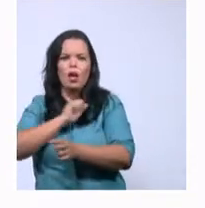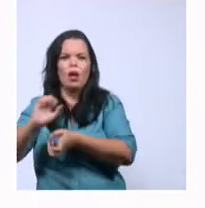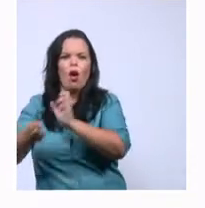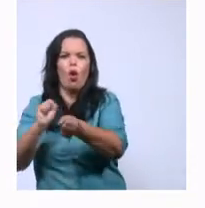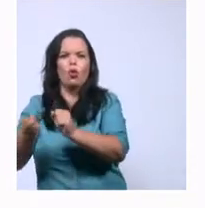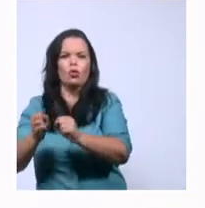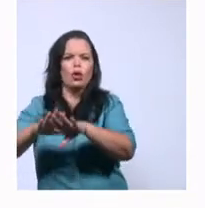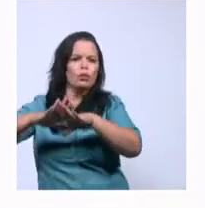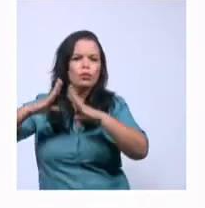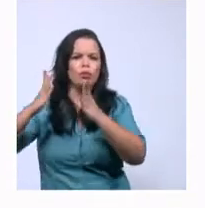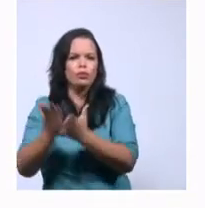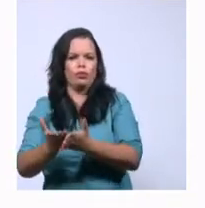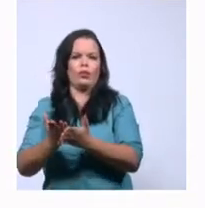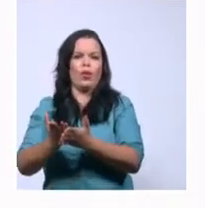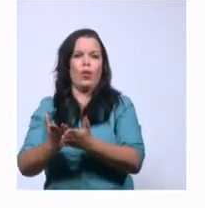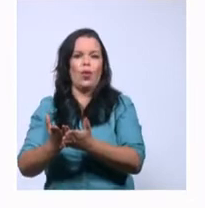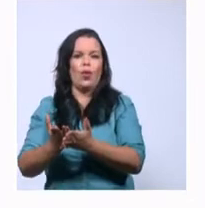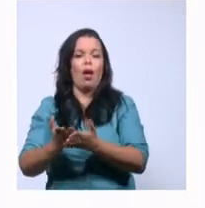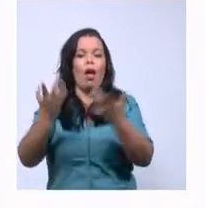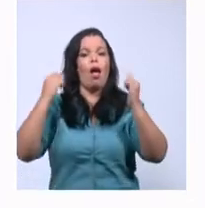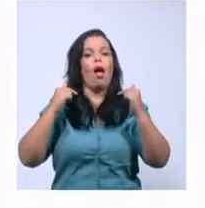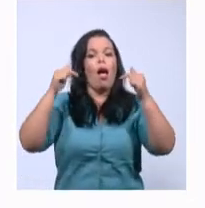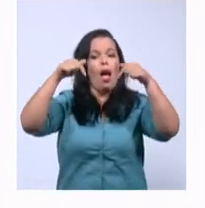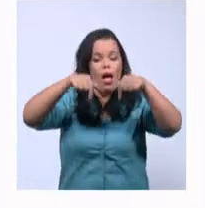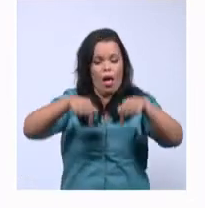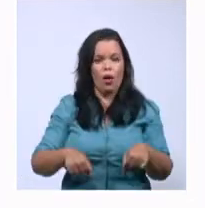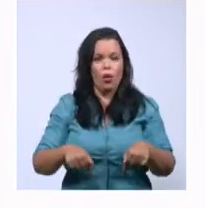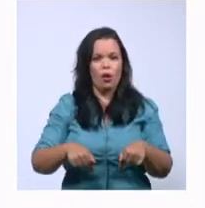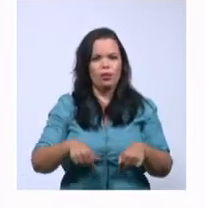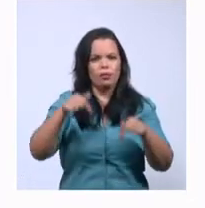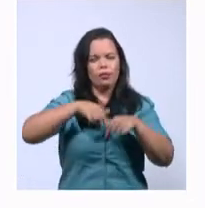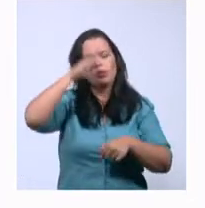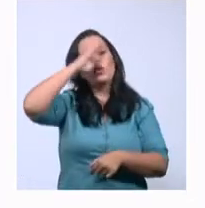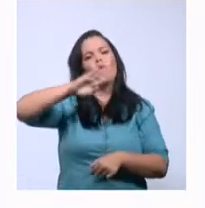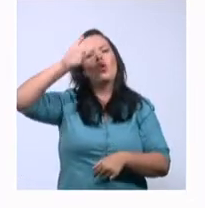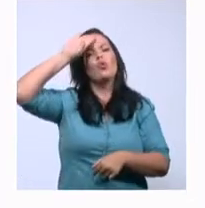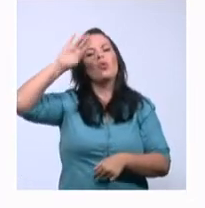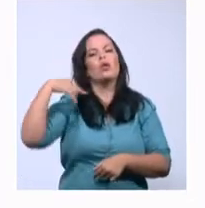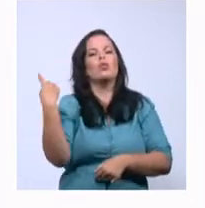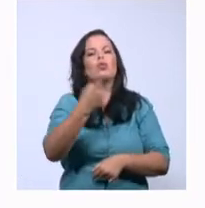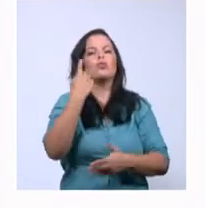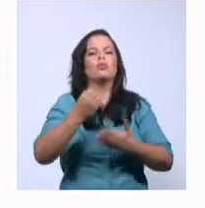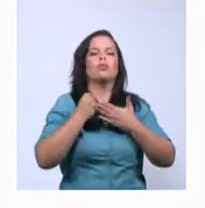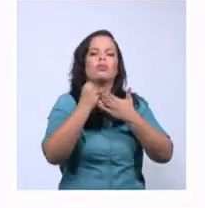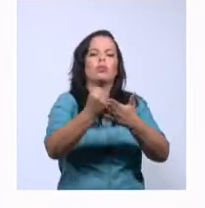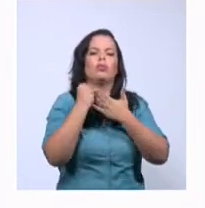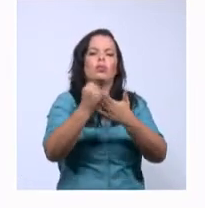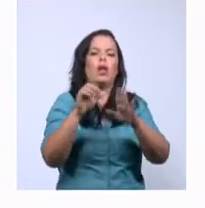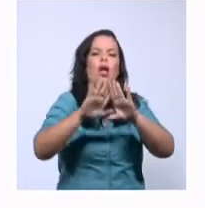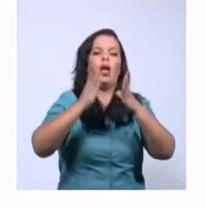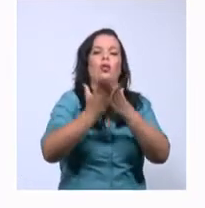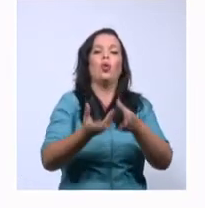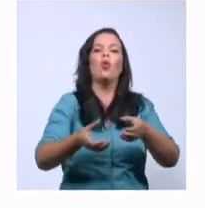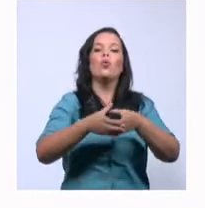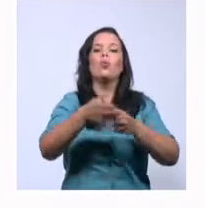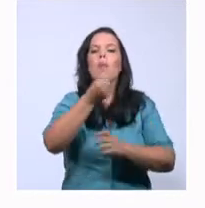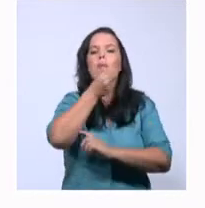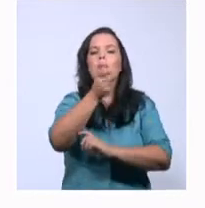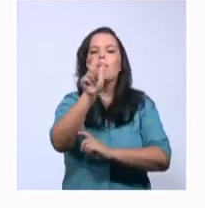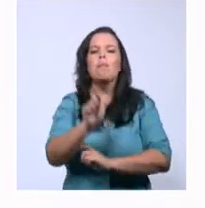minuto, y como siempre, respaldamos a nuestros compañeros de la prensa a su noble labor de informar, apegados a la